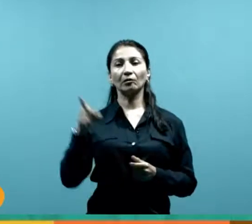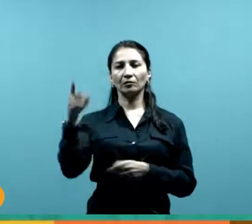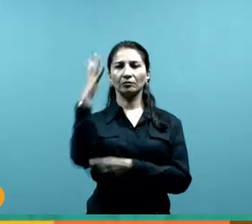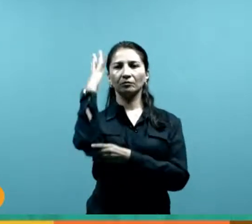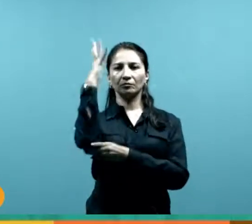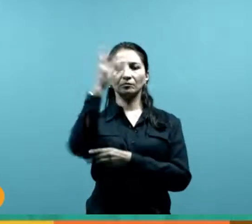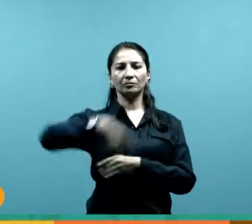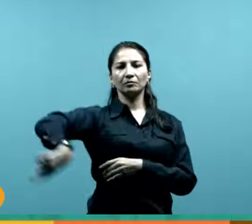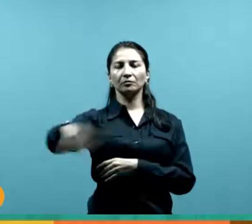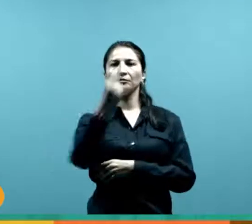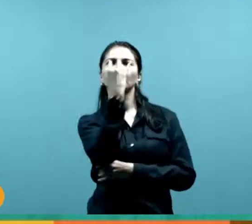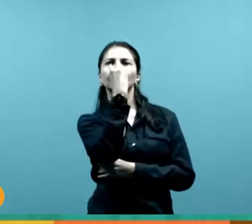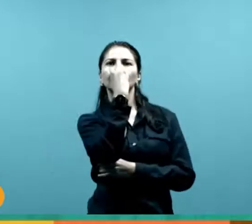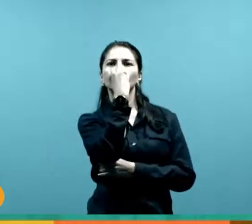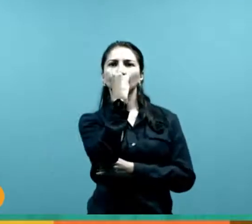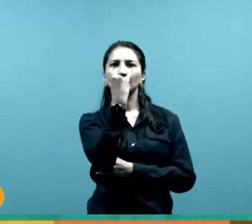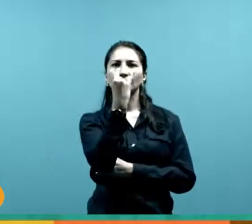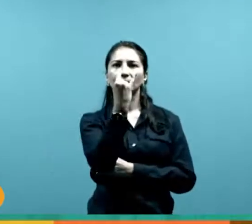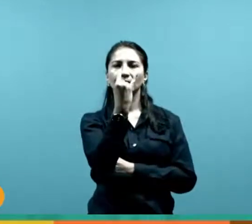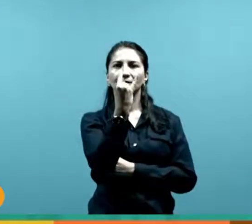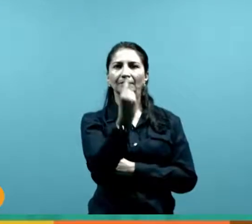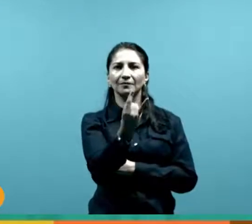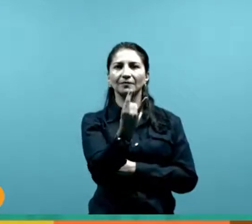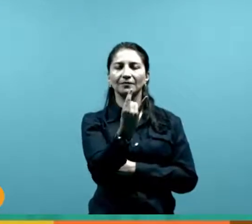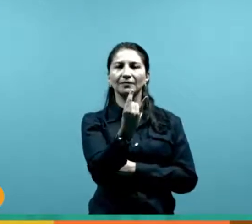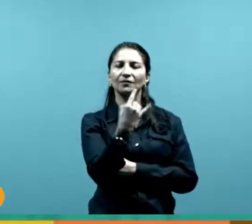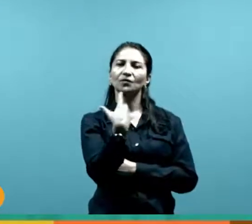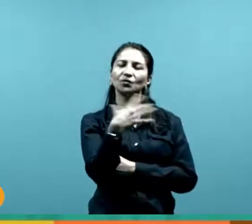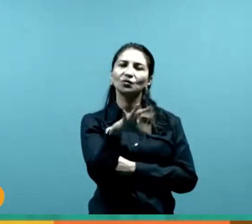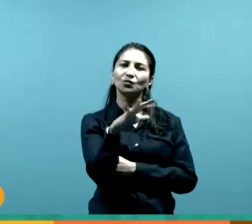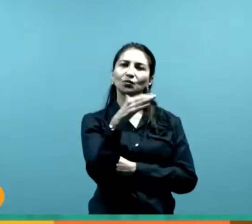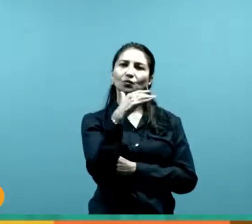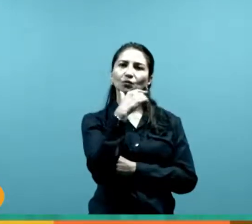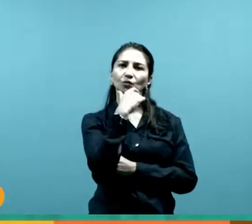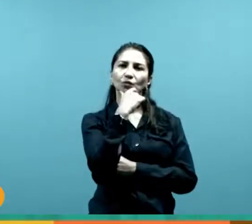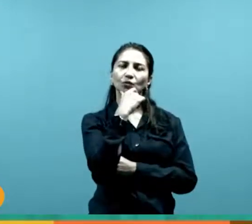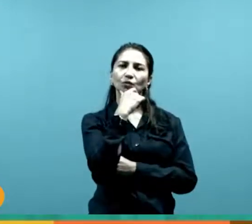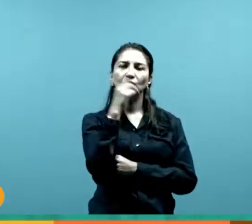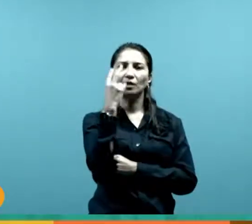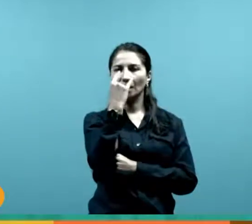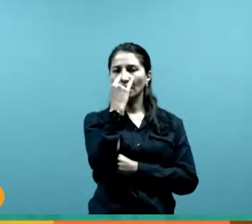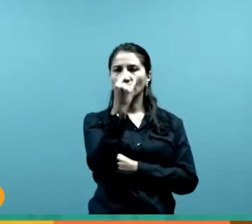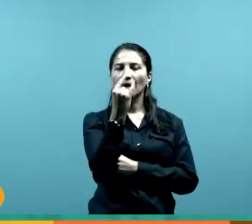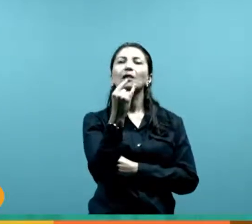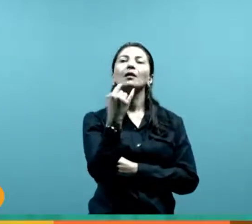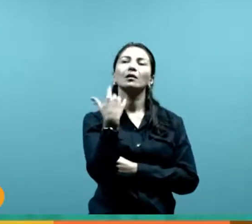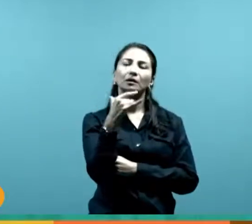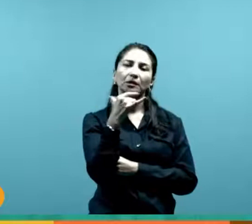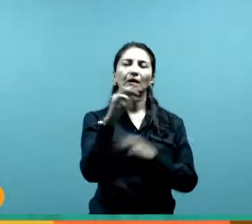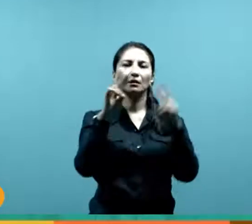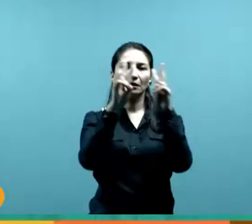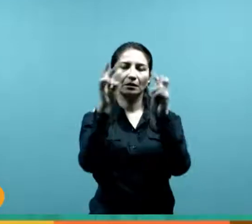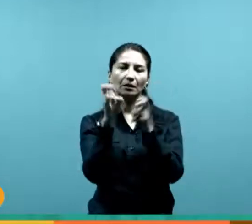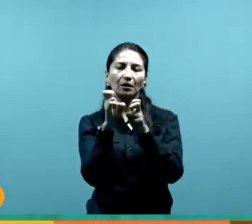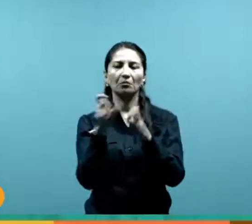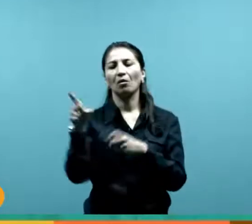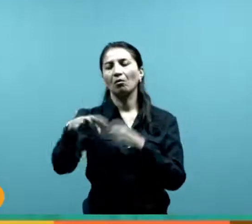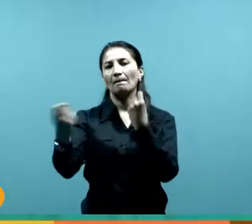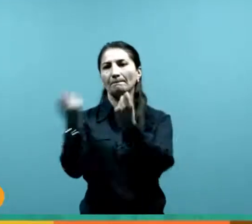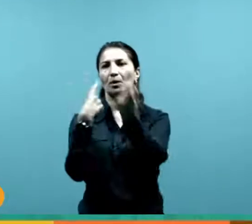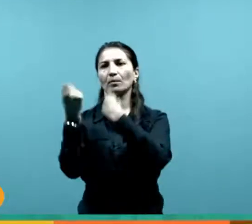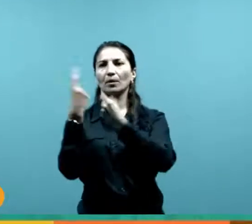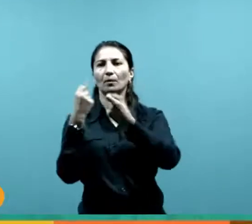al público. Están muy atentos. Tenemos bastantes preguntas al público y al doctor